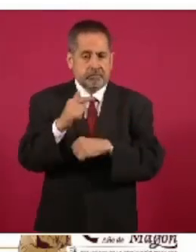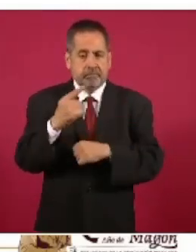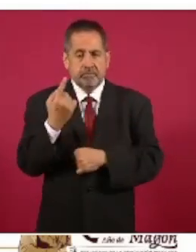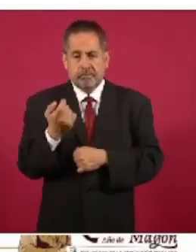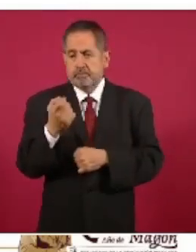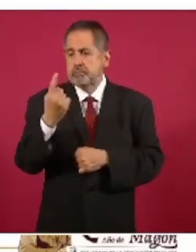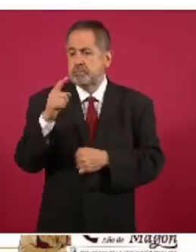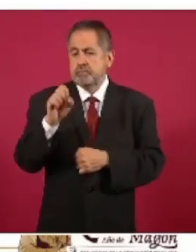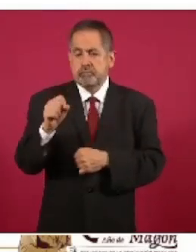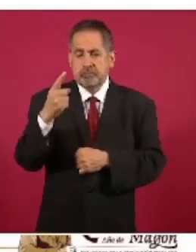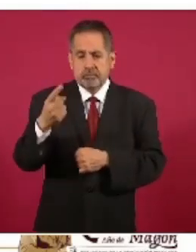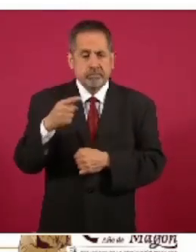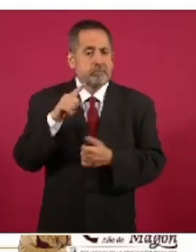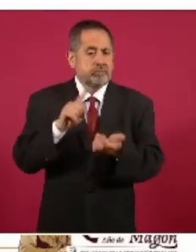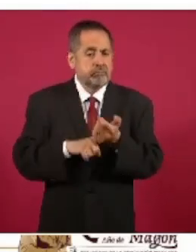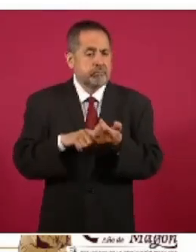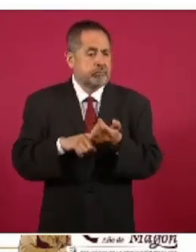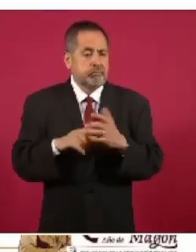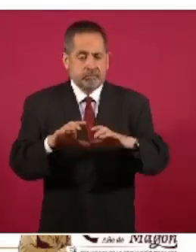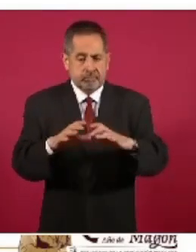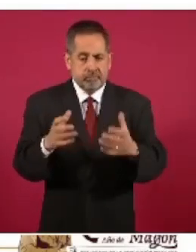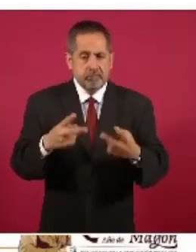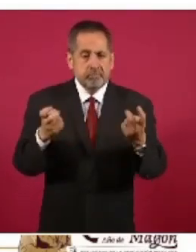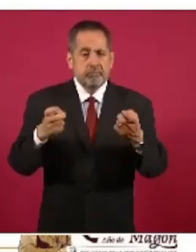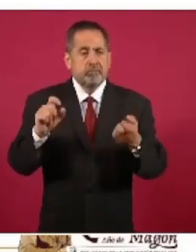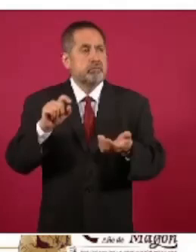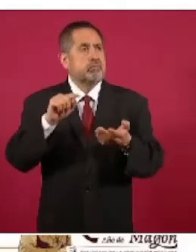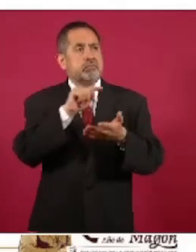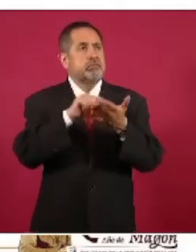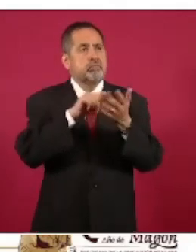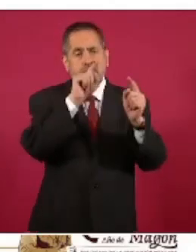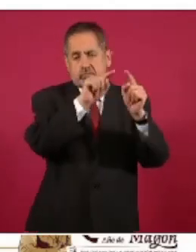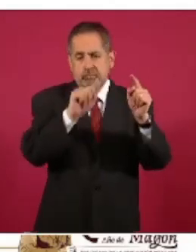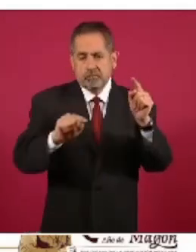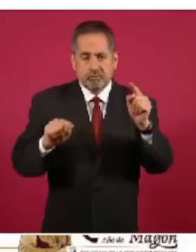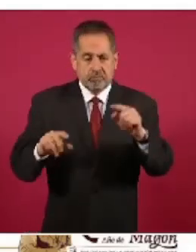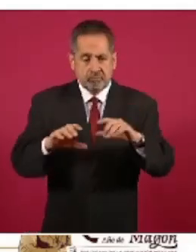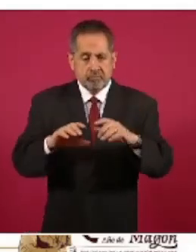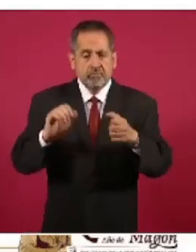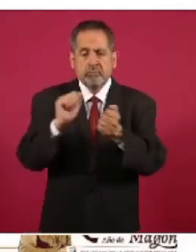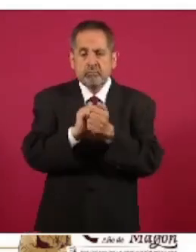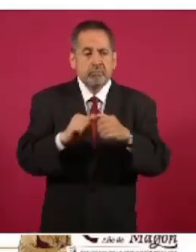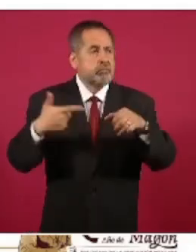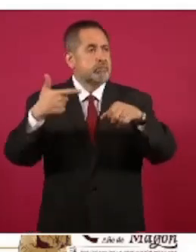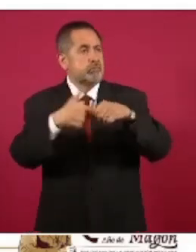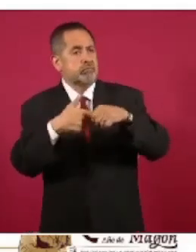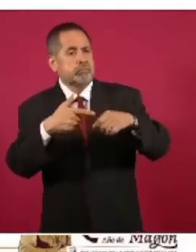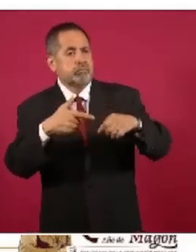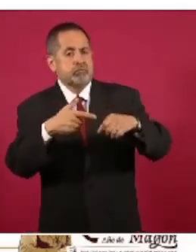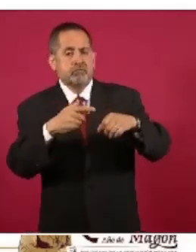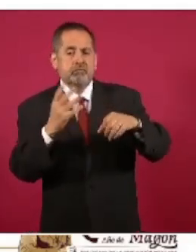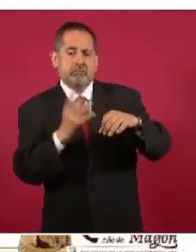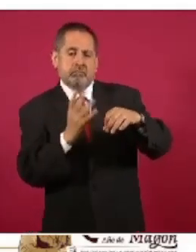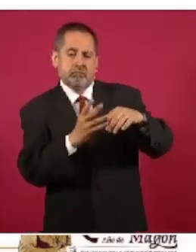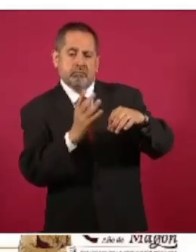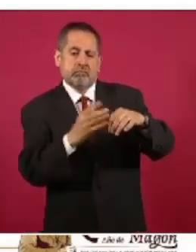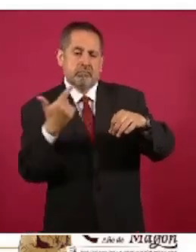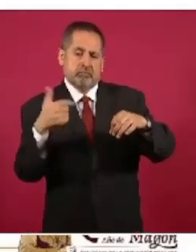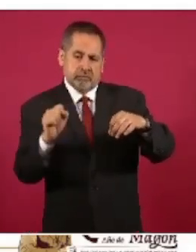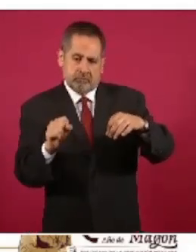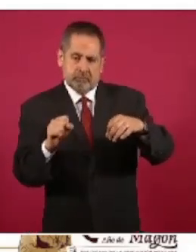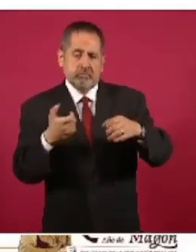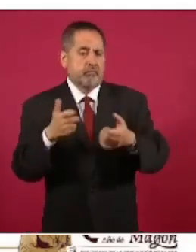12.61 pesos el promedio de las 220 regiones para tanque estacionario por litro y el precio internacional